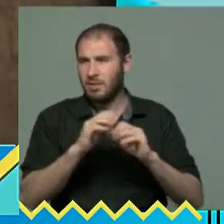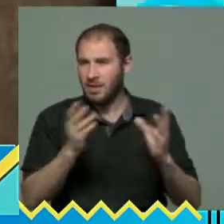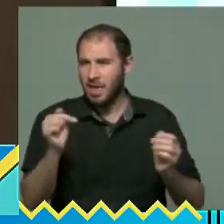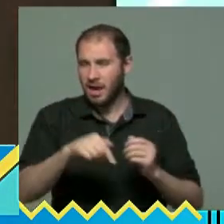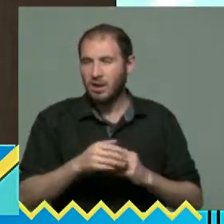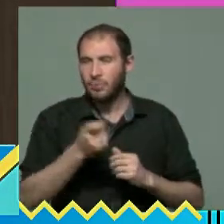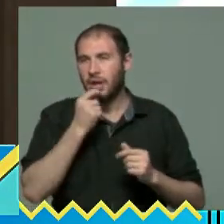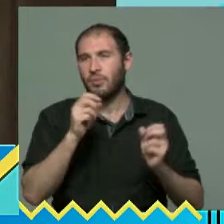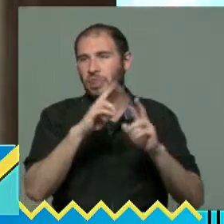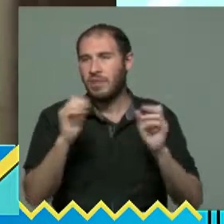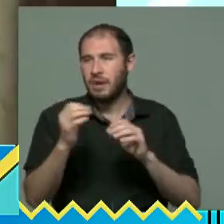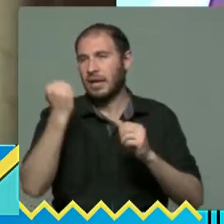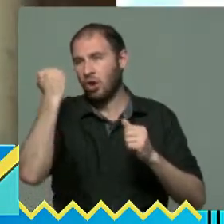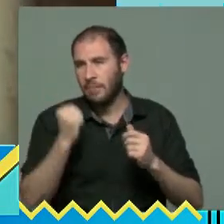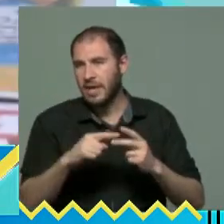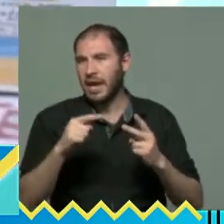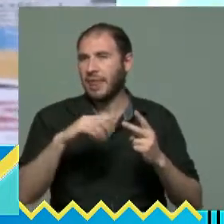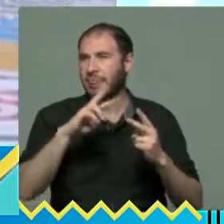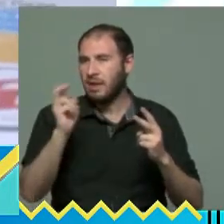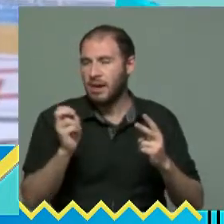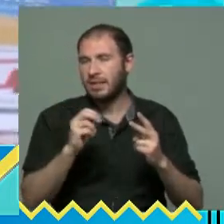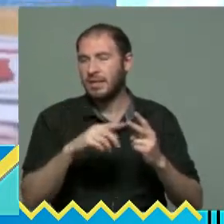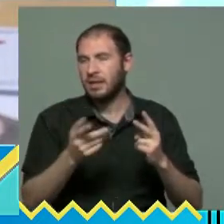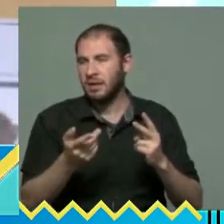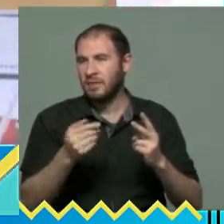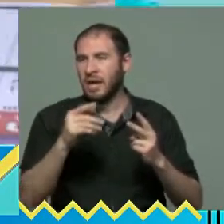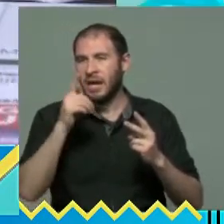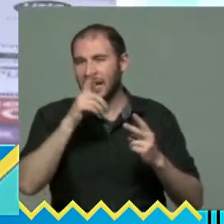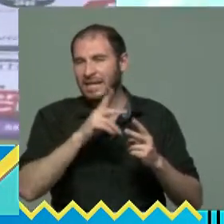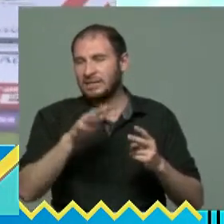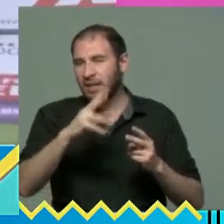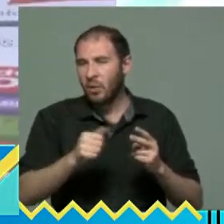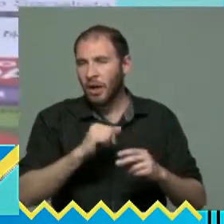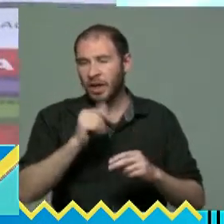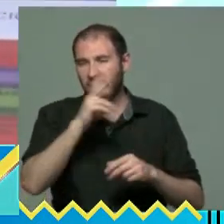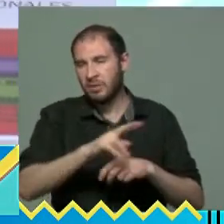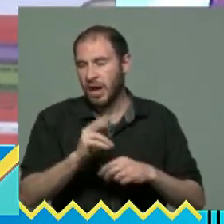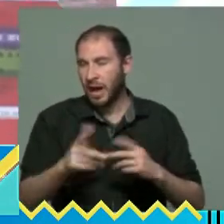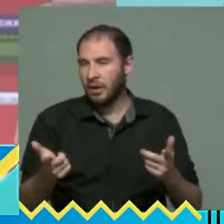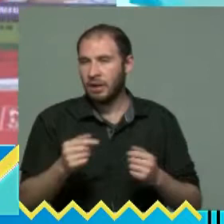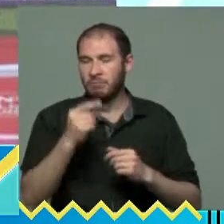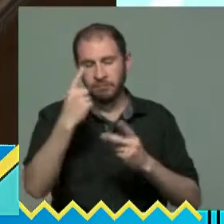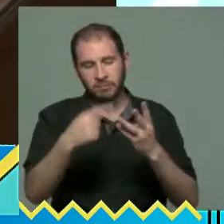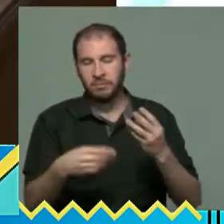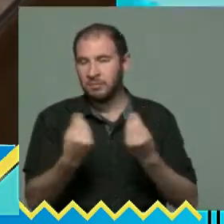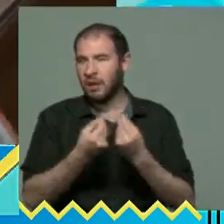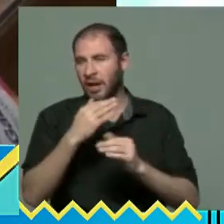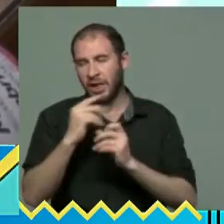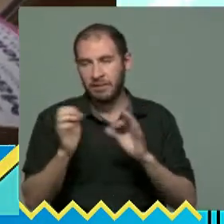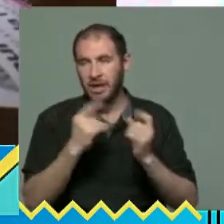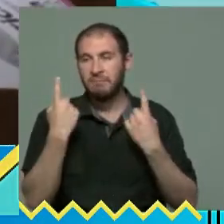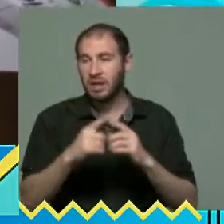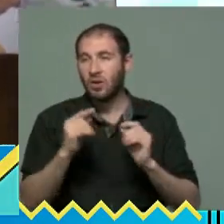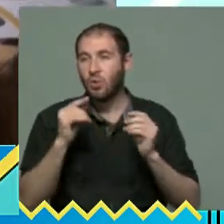Podíamos discutir la economía, podíamos discutir la seguridad o la inseguridad, Bueno, un montón de cosas que se pueden discutir en una campaña electoral, pero